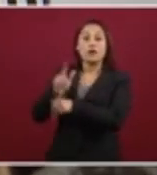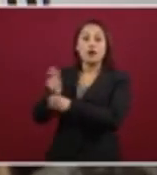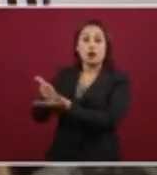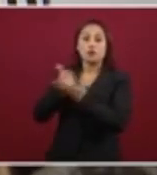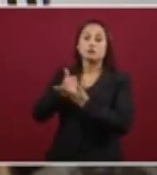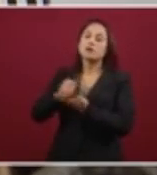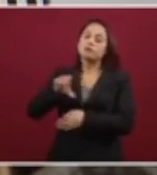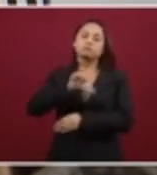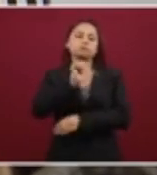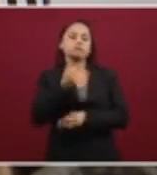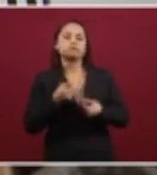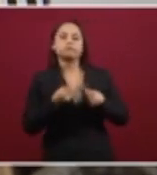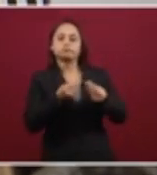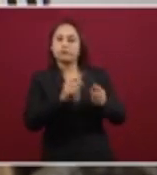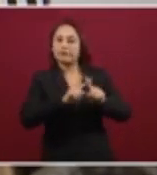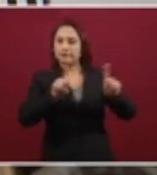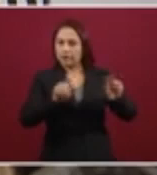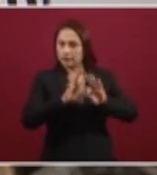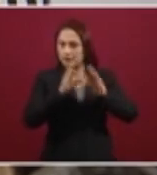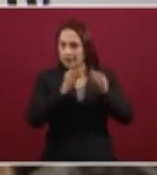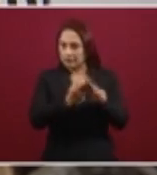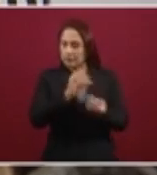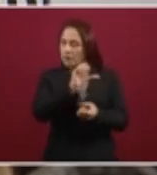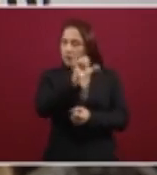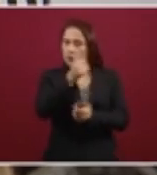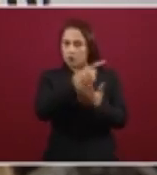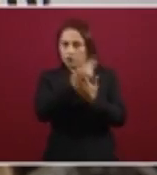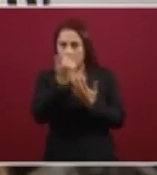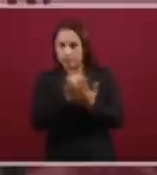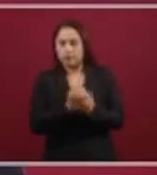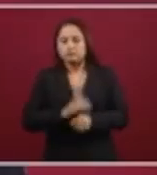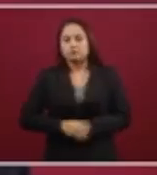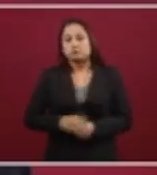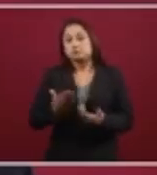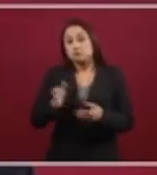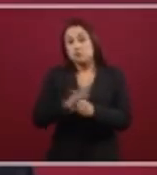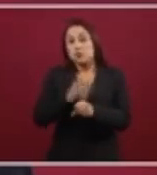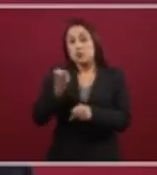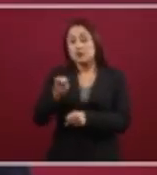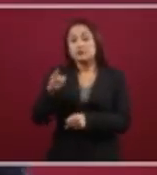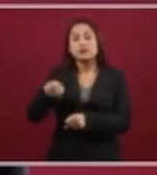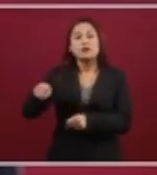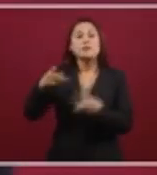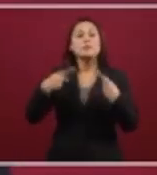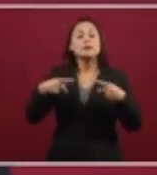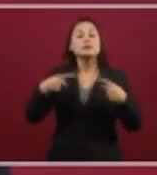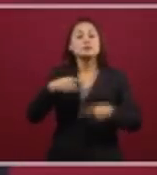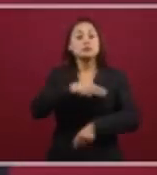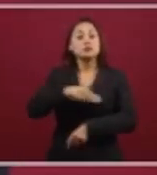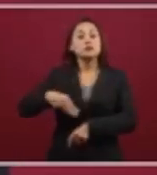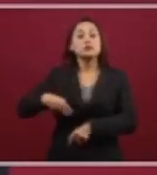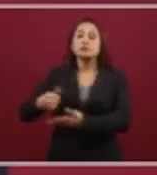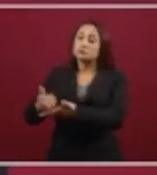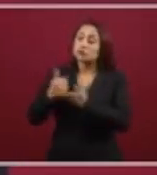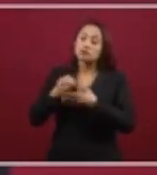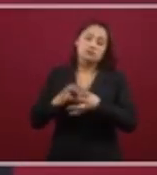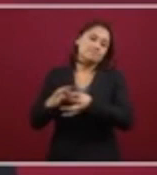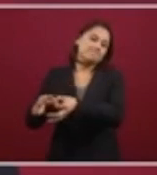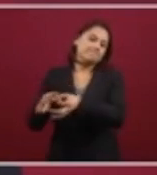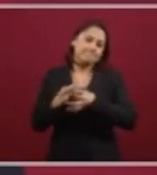que los presidentes municipales serían los principales aliados, cosa que en la práctica en una alta proporción así